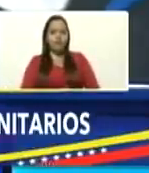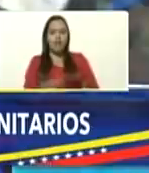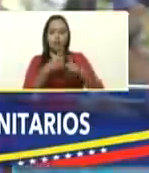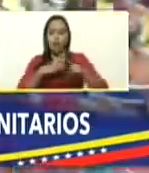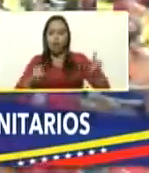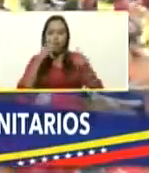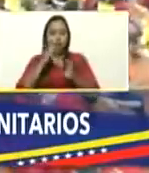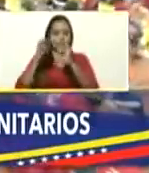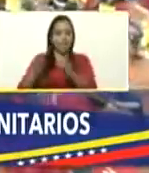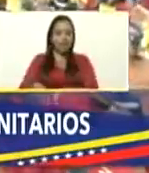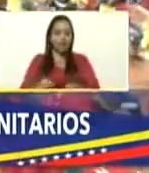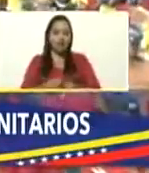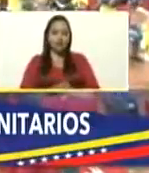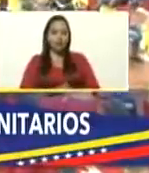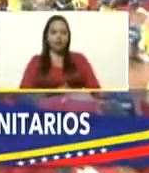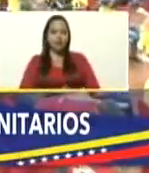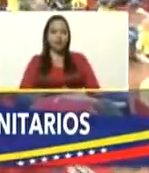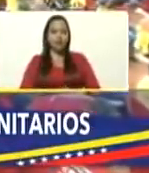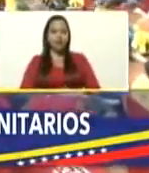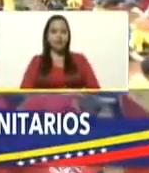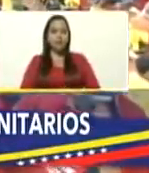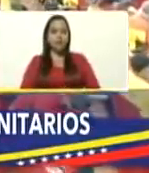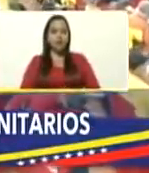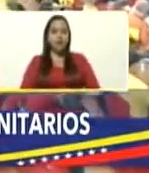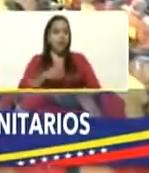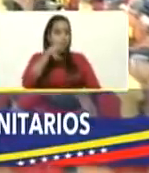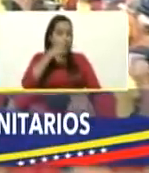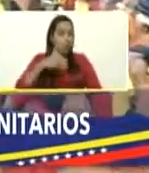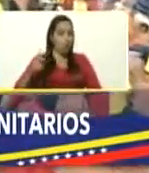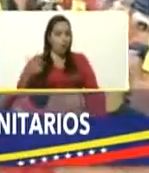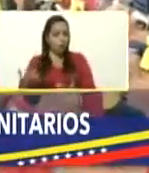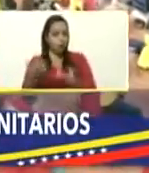democracia verdadera, del poder del pueblo.